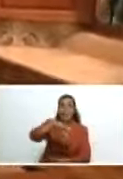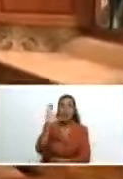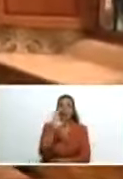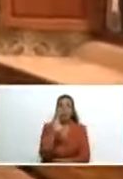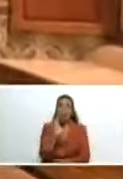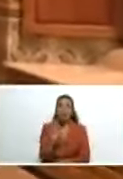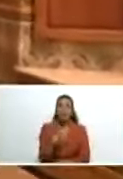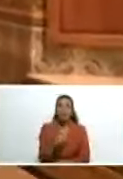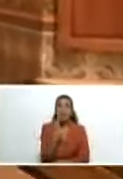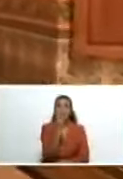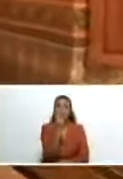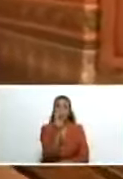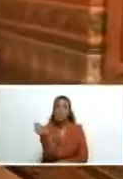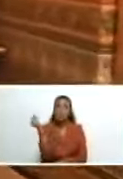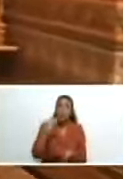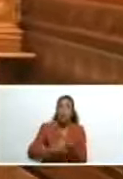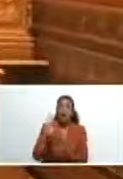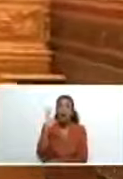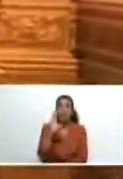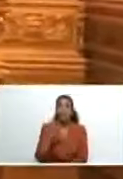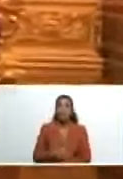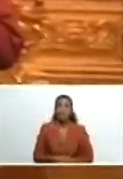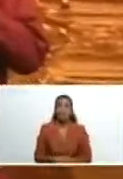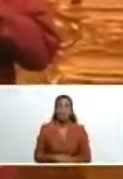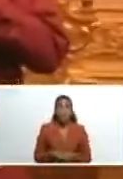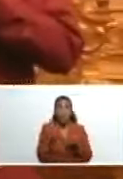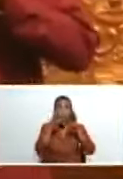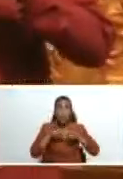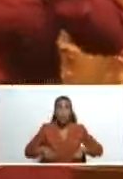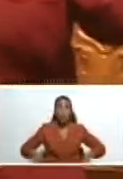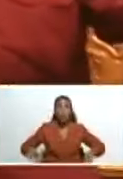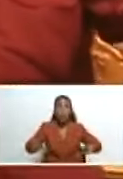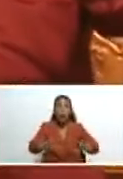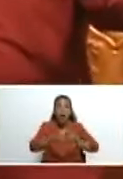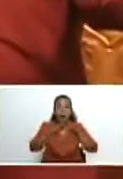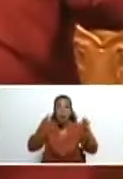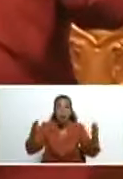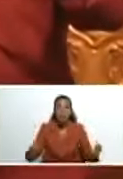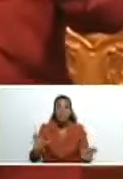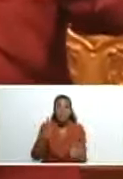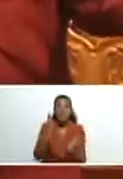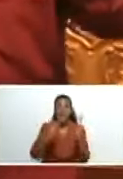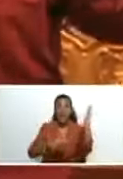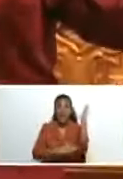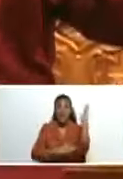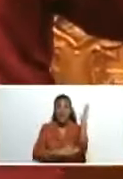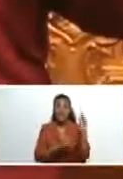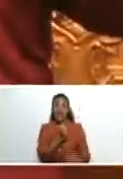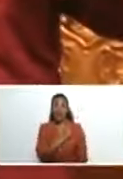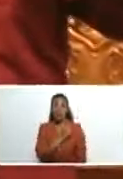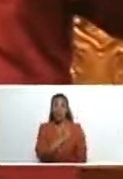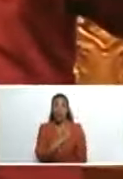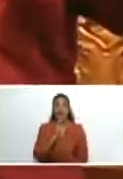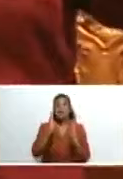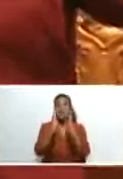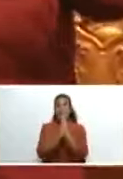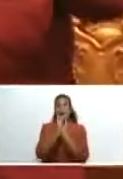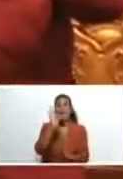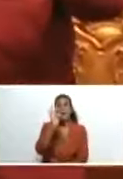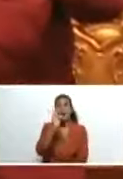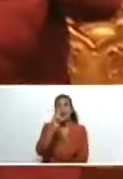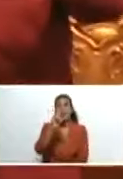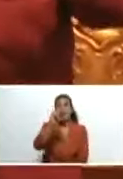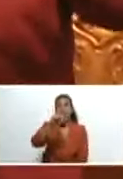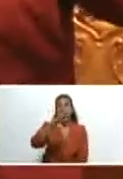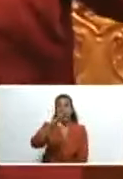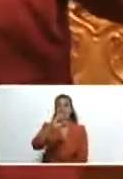por segunda vez a Caracas. Aquí en este altar que venía de la iglesia de San Francisco. Correcto. Donde el